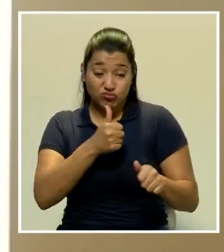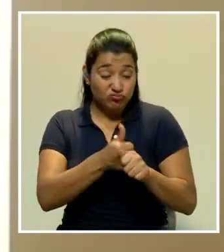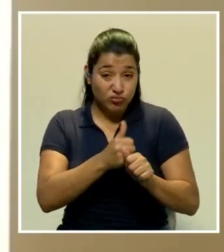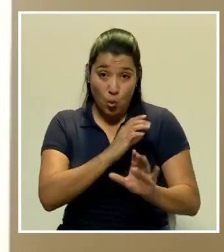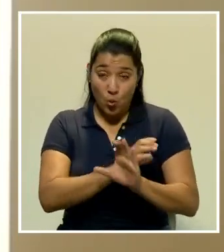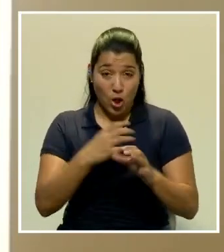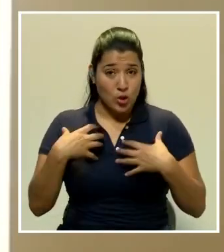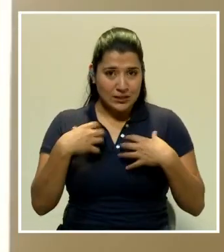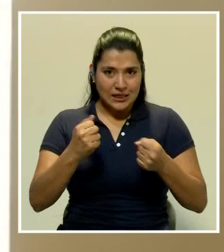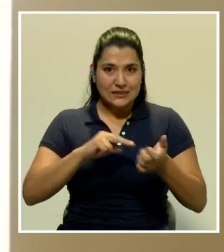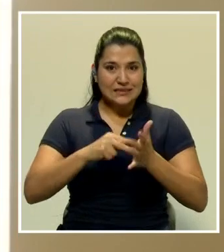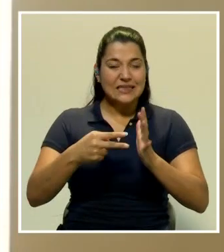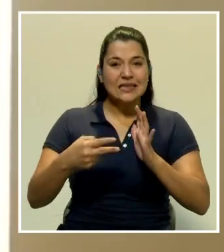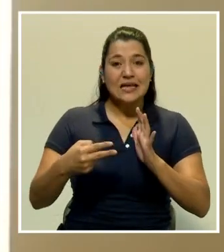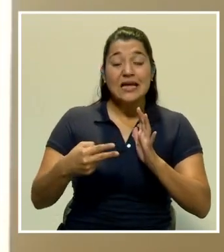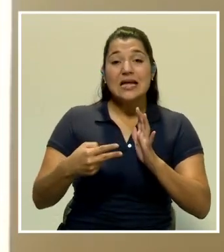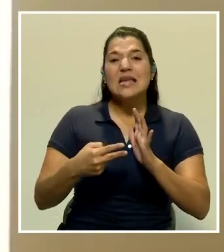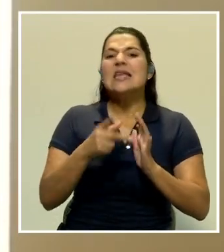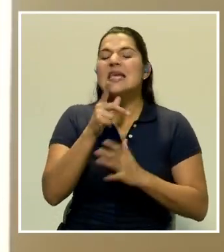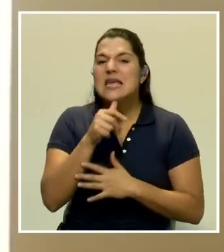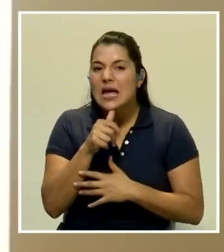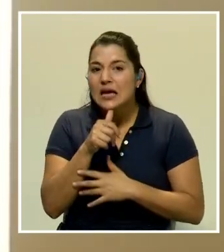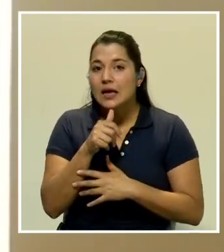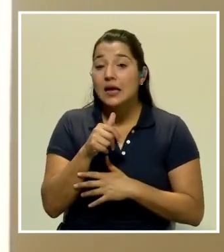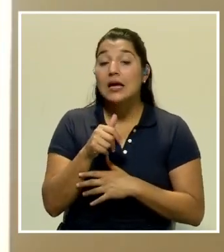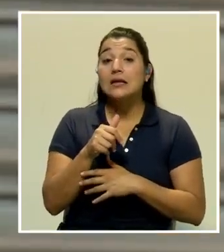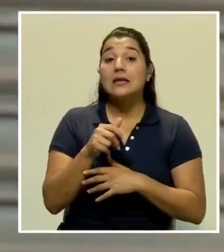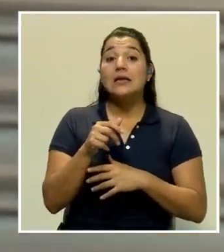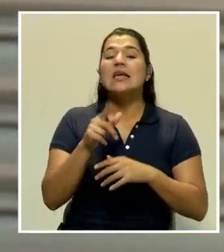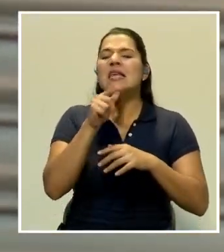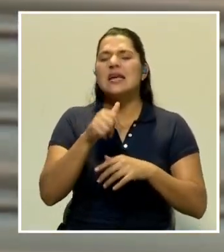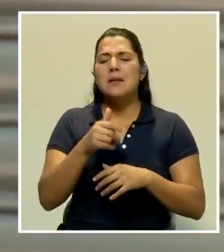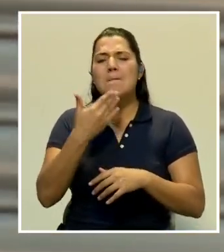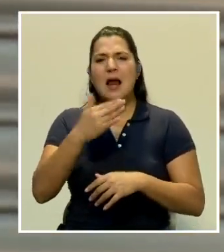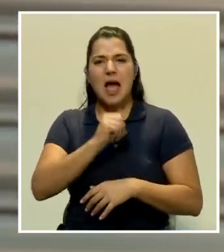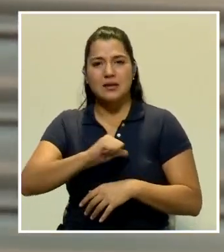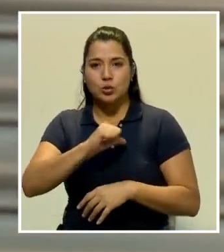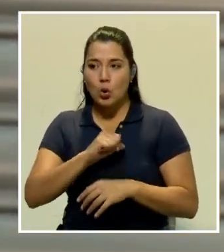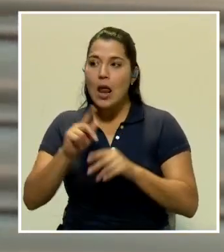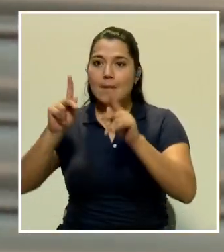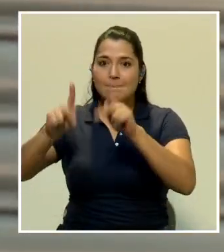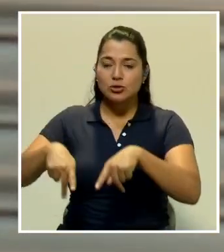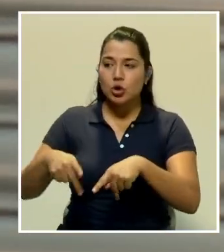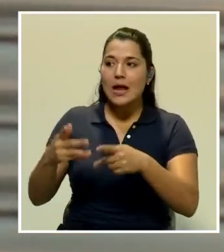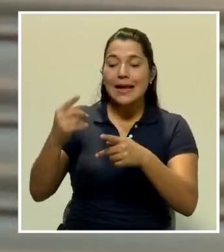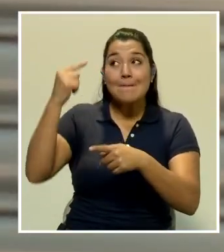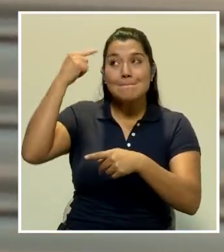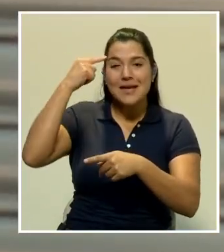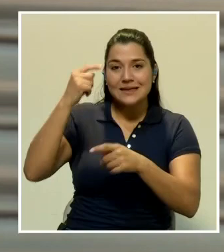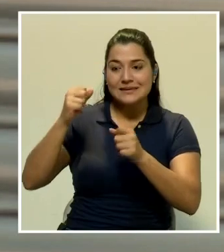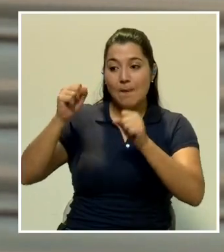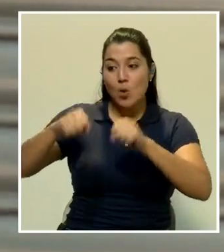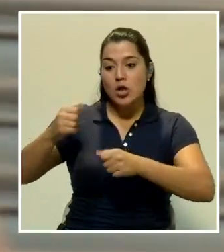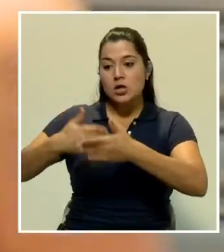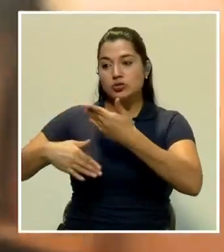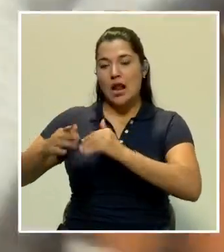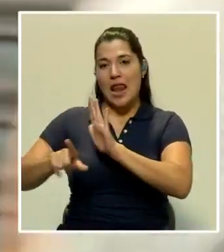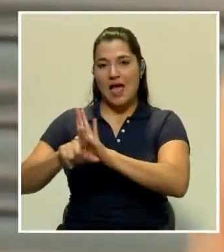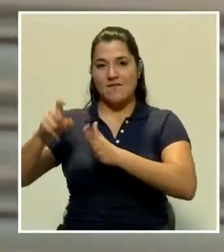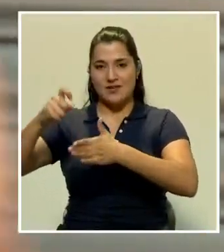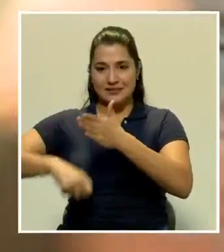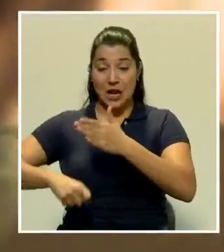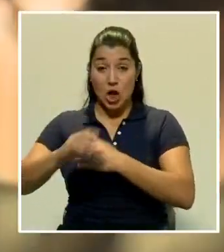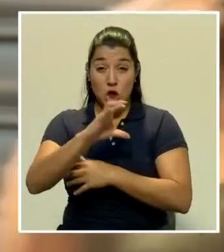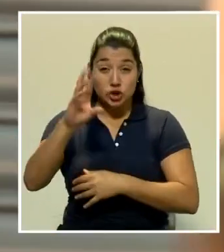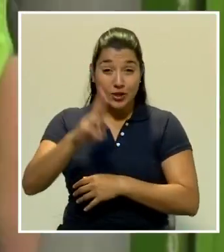la regla fiscal que tanto desangró al país durante 2018. Costa Rica y el resto del mundo deberán crear formas de rescatar sus